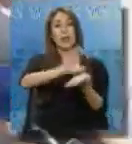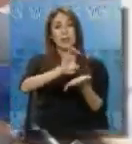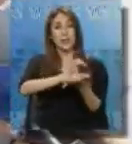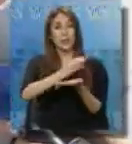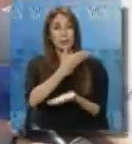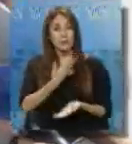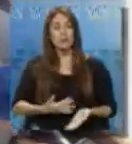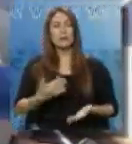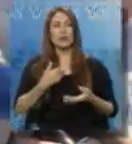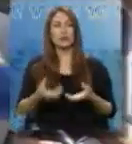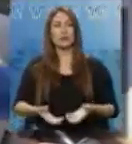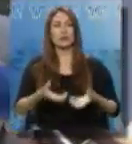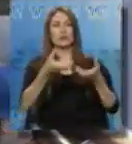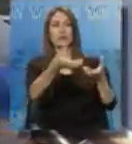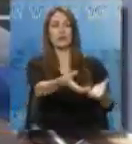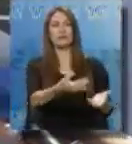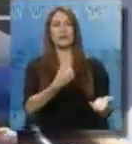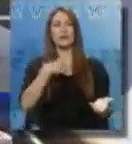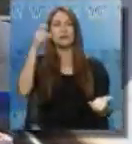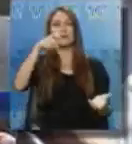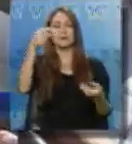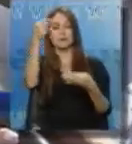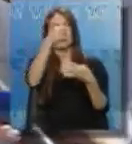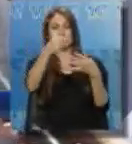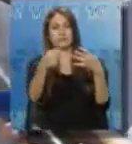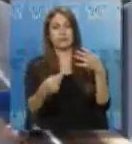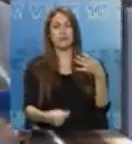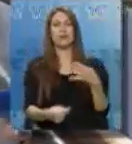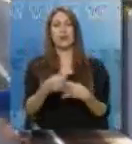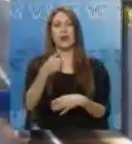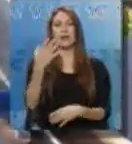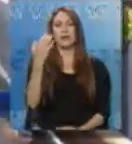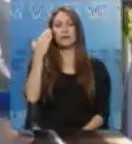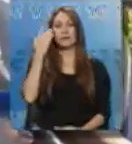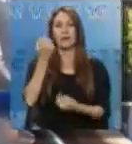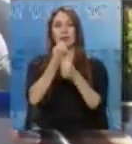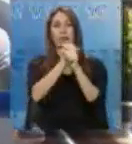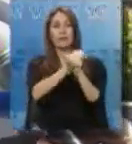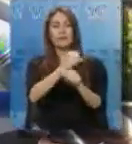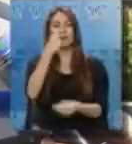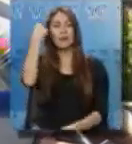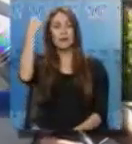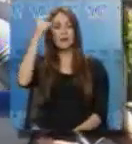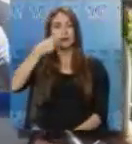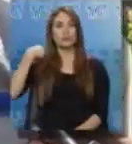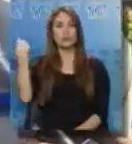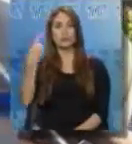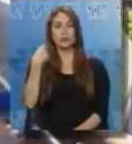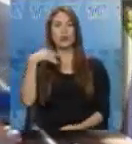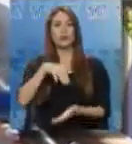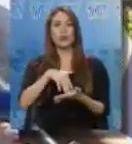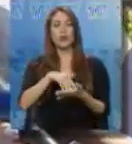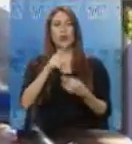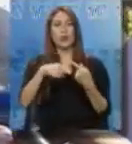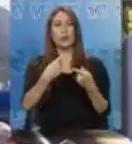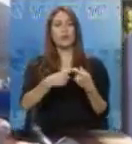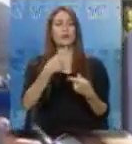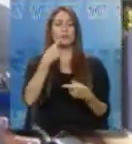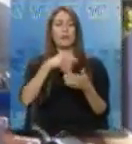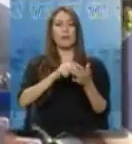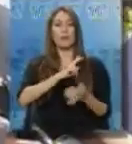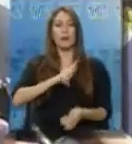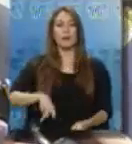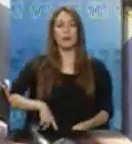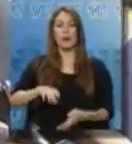elecciones. Nosotros hemos planteado, por ejemplo, desde las universidades particulares, la defensa de los derechos de los estudiantes en cuanto a cobras en las universidades particulares,